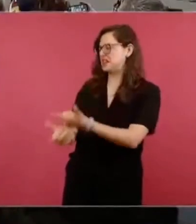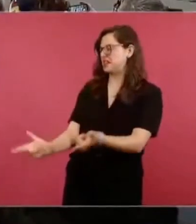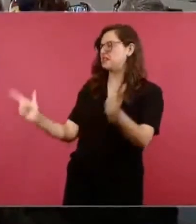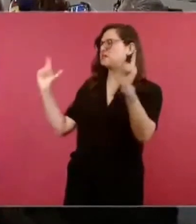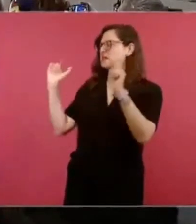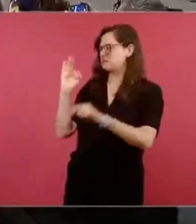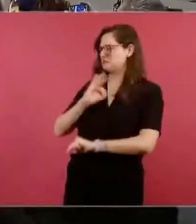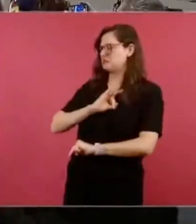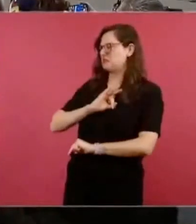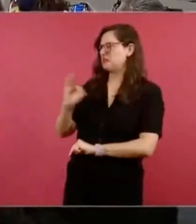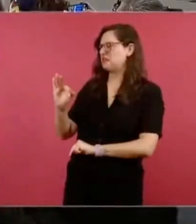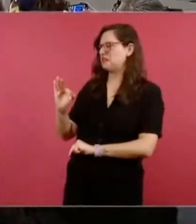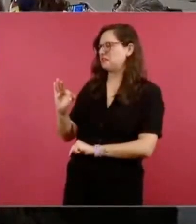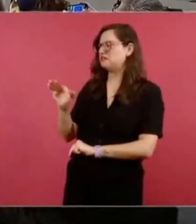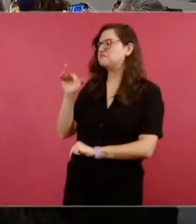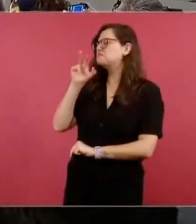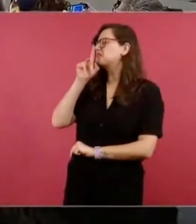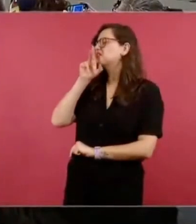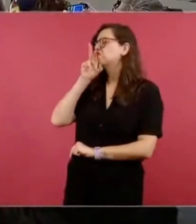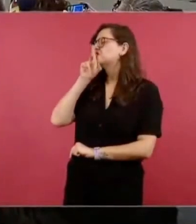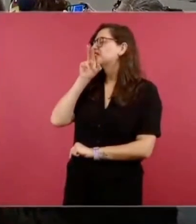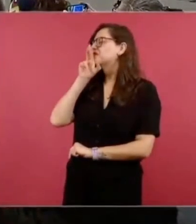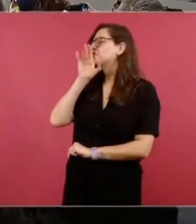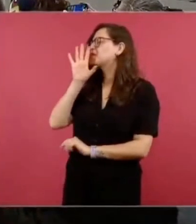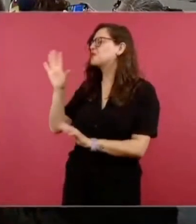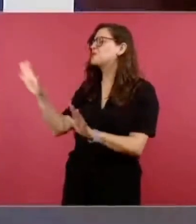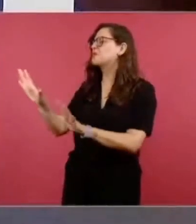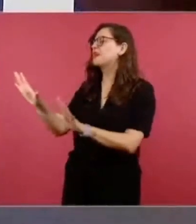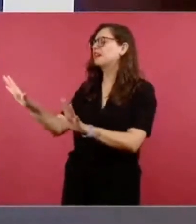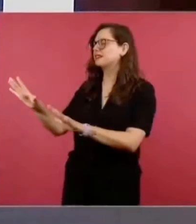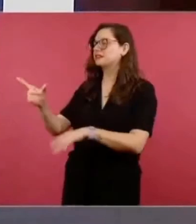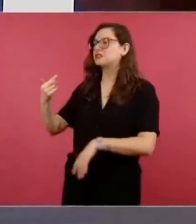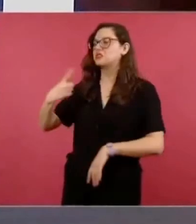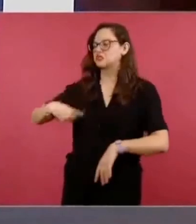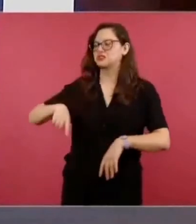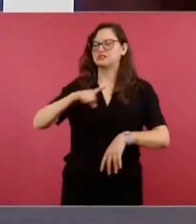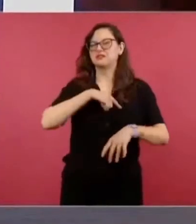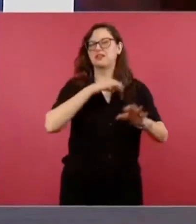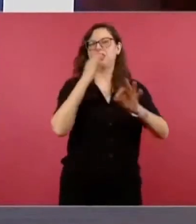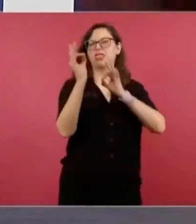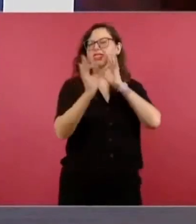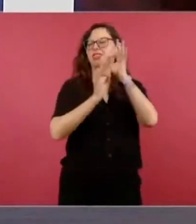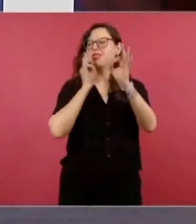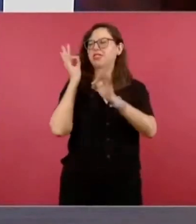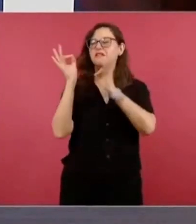nos encargamos de los derechos humanos.